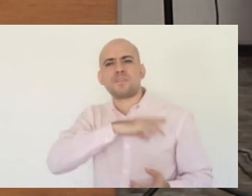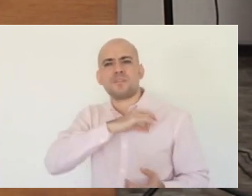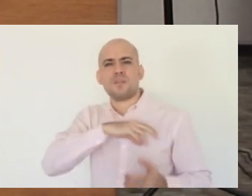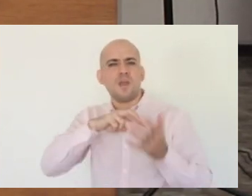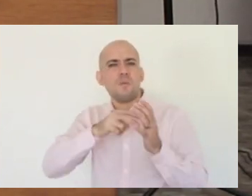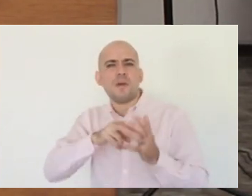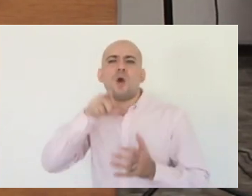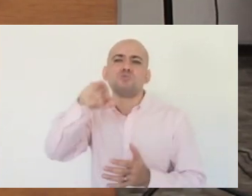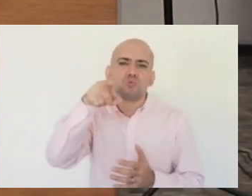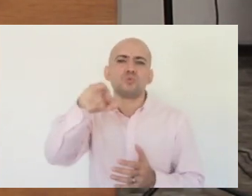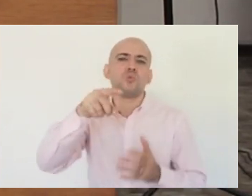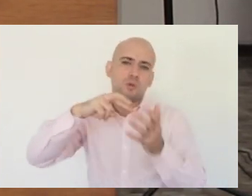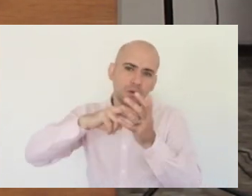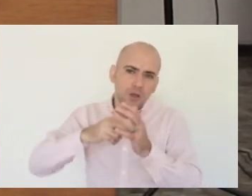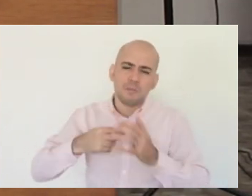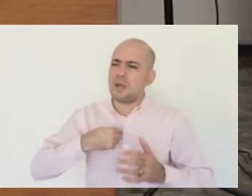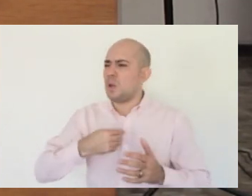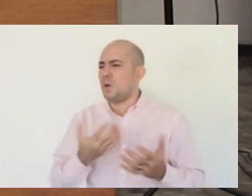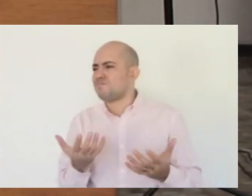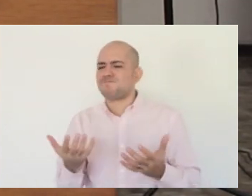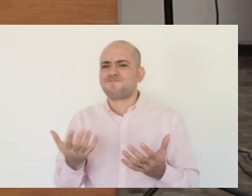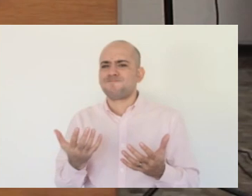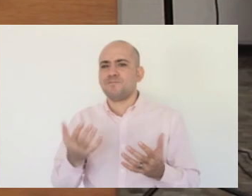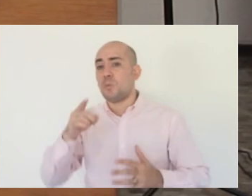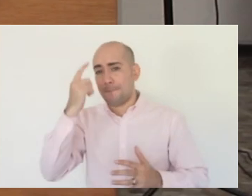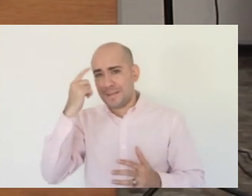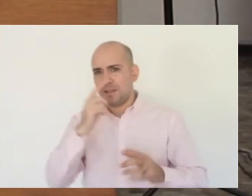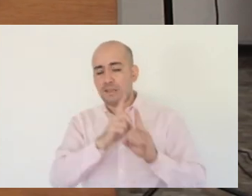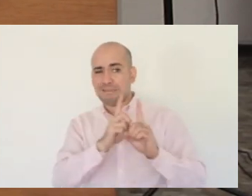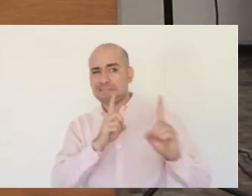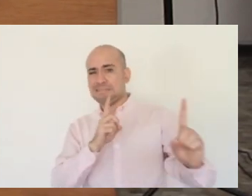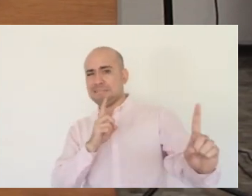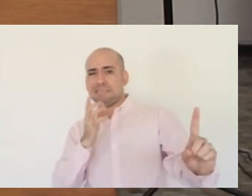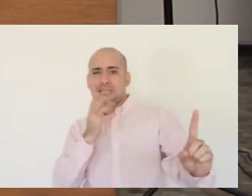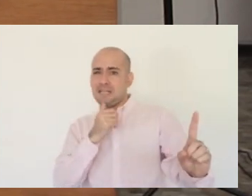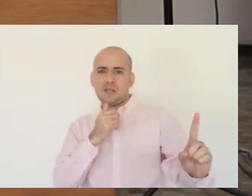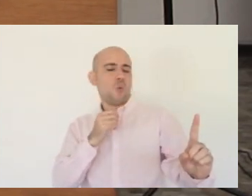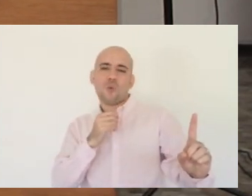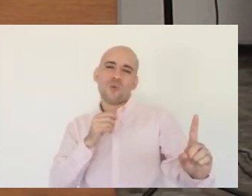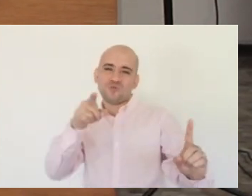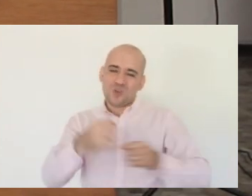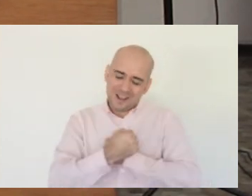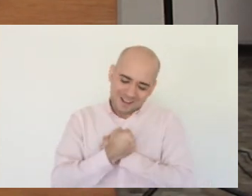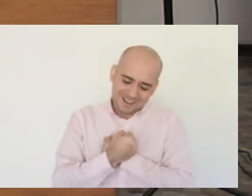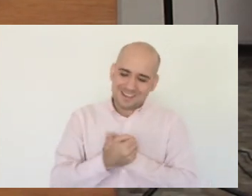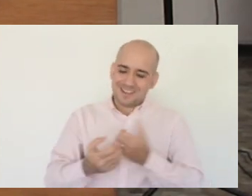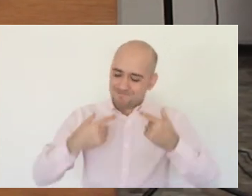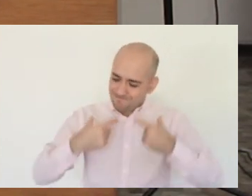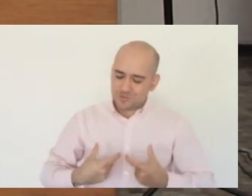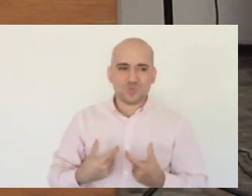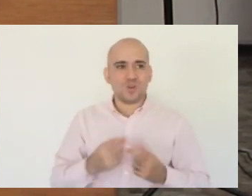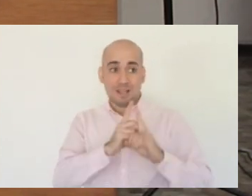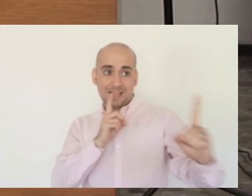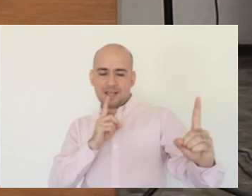los coletazos hacia nuestra patria. Hoy, aunque en la distancia nos corresponde renovar nuestros votos de amor por quienes son